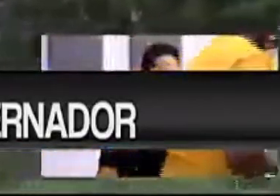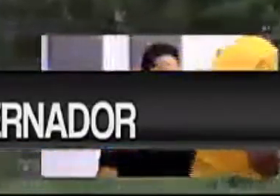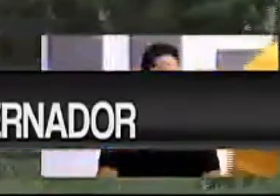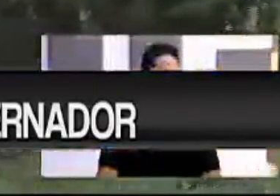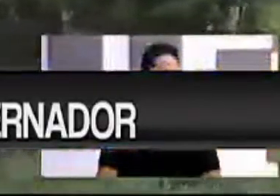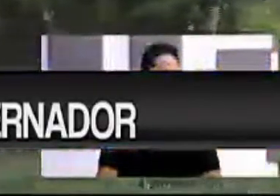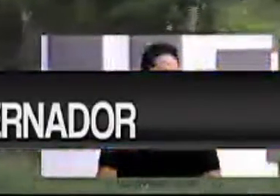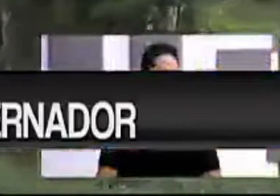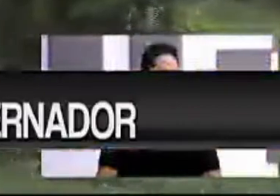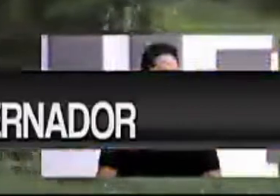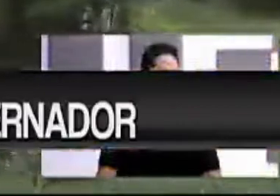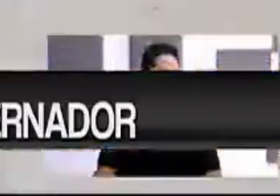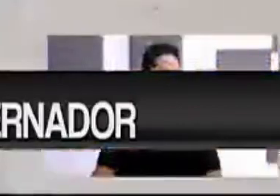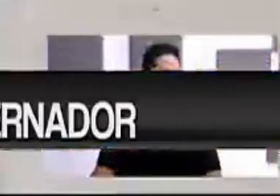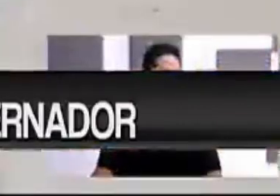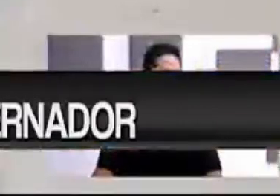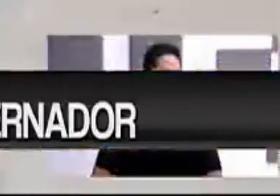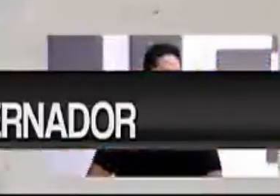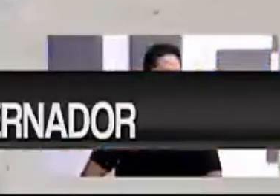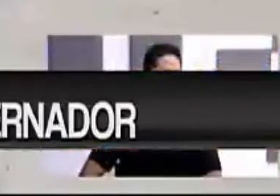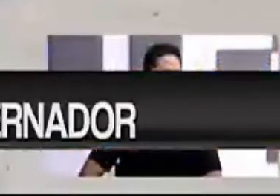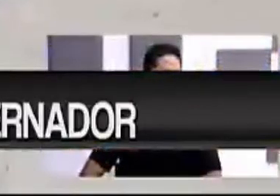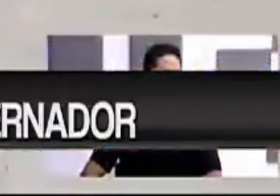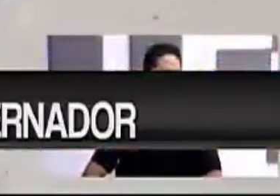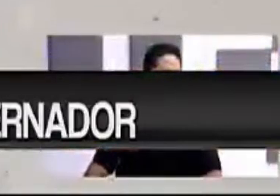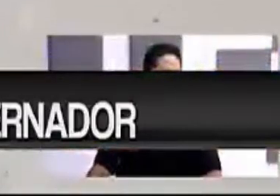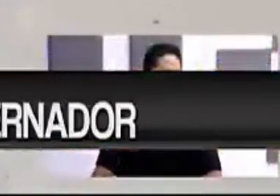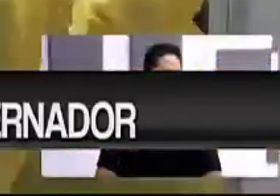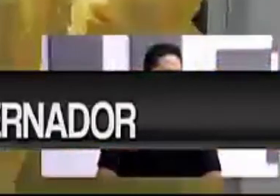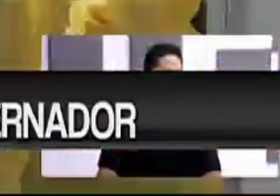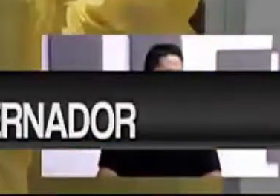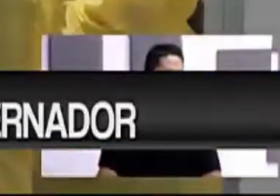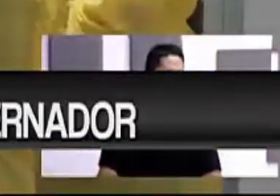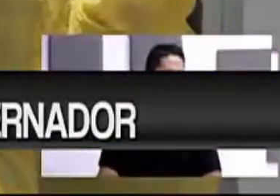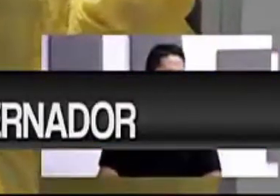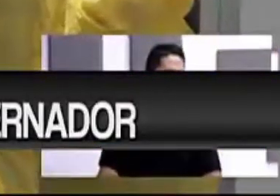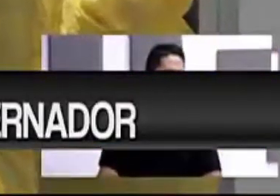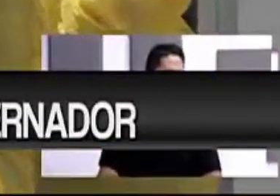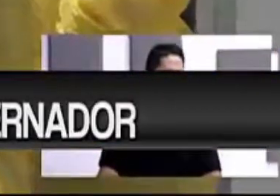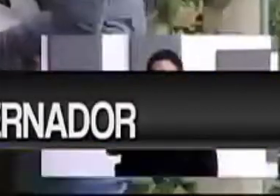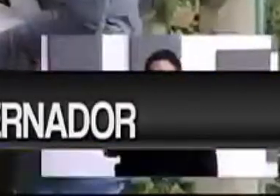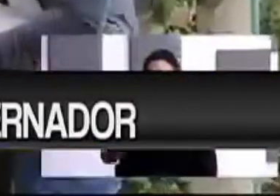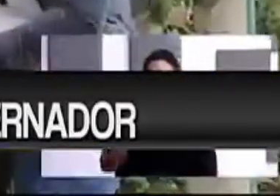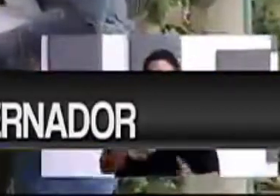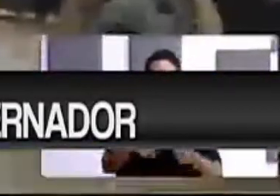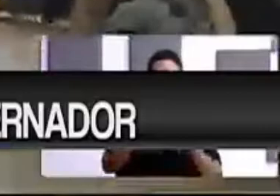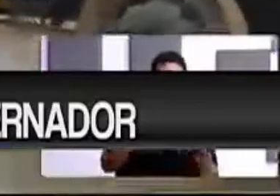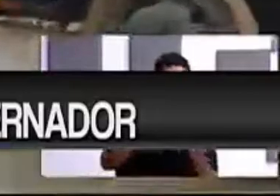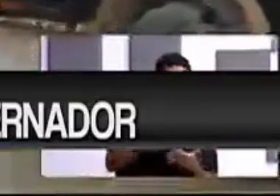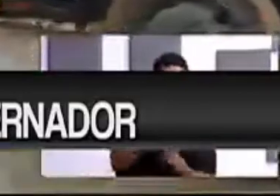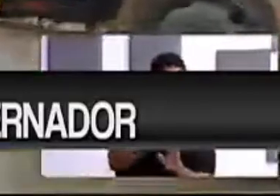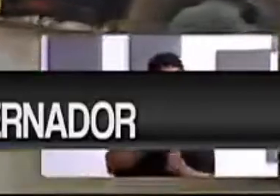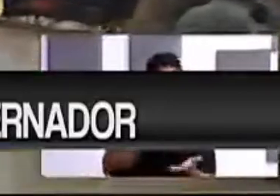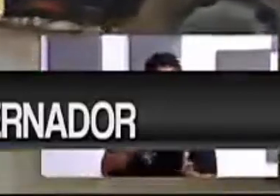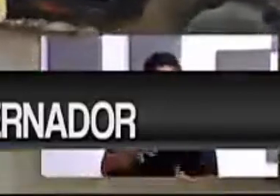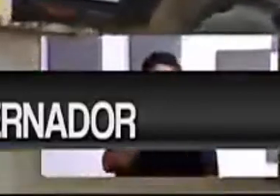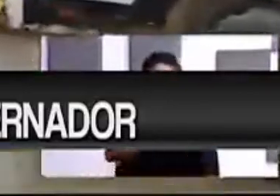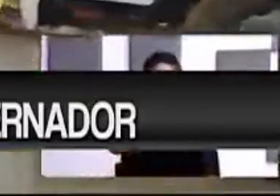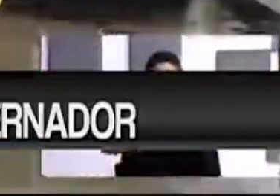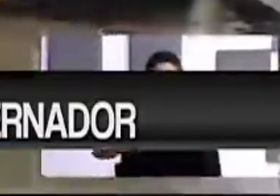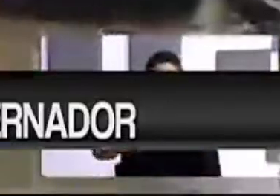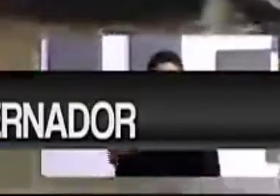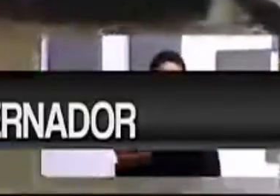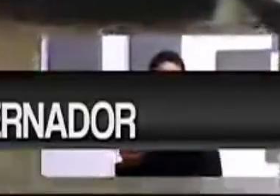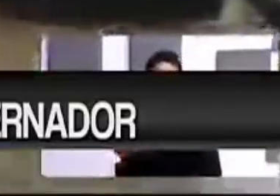que se tiene con esta pandemia. También se tocó el tema de los mercados que se reparten desde la madrugada puerta a puerta y la